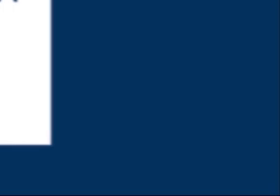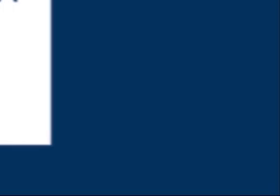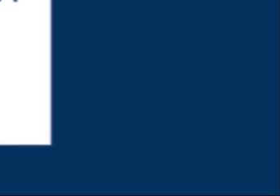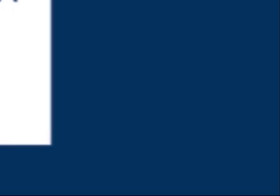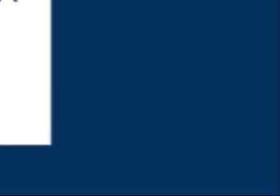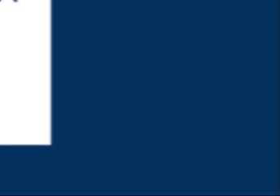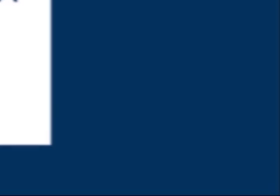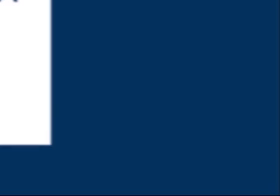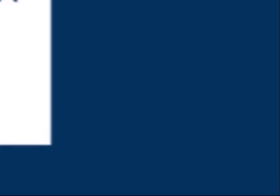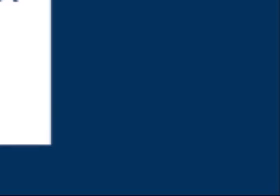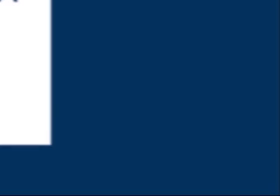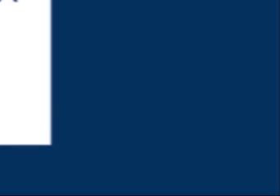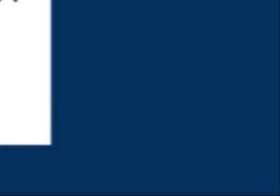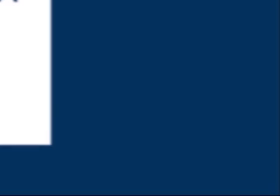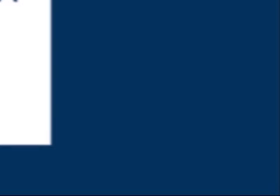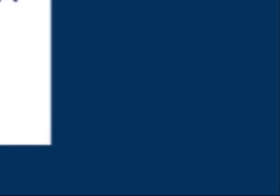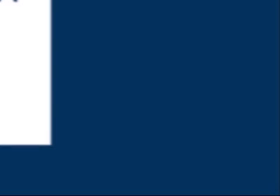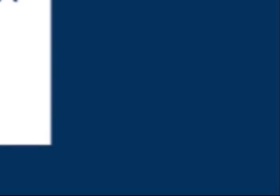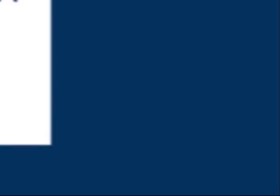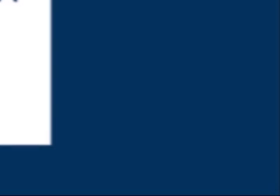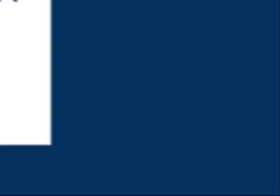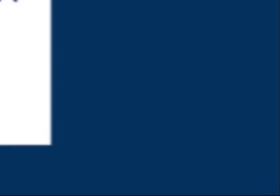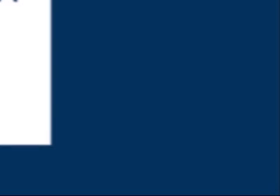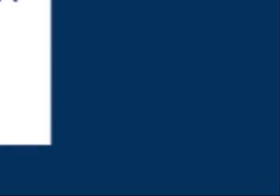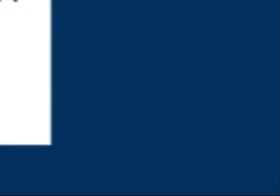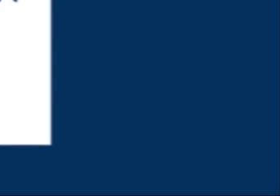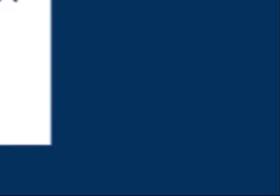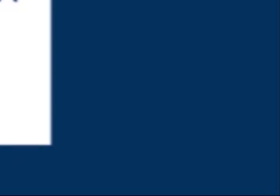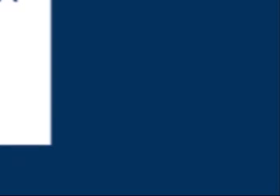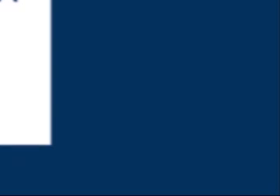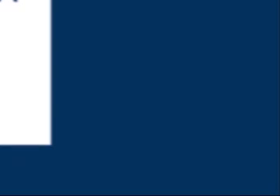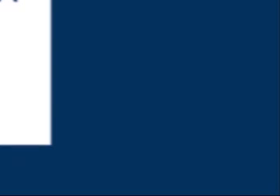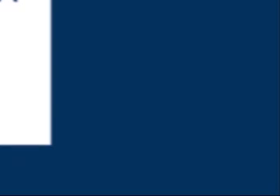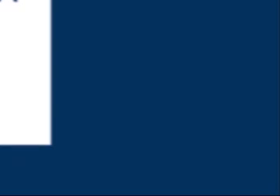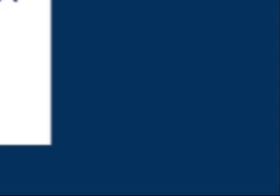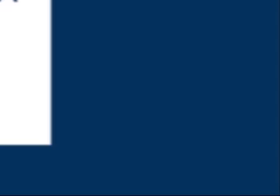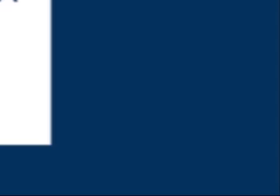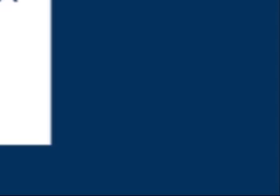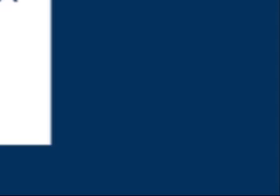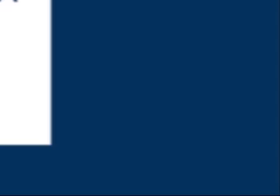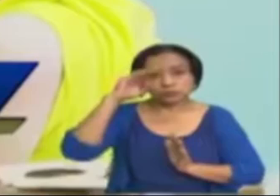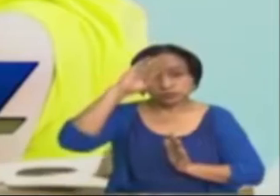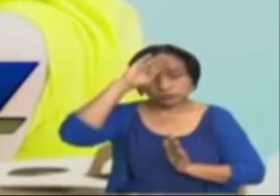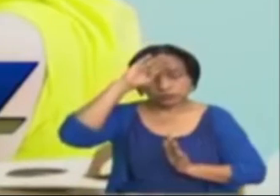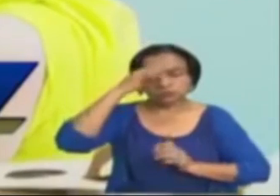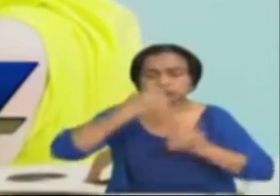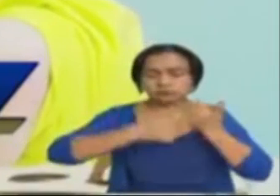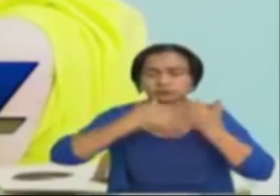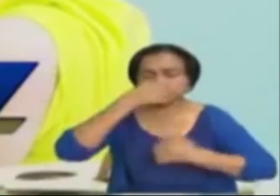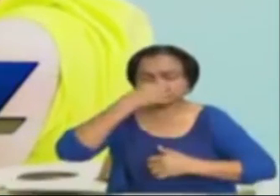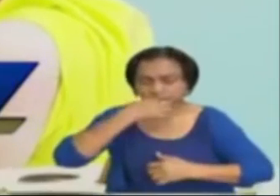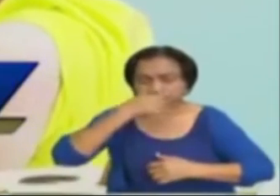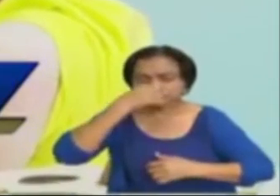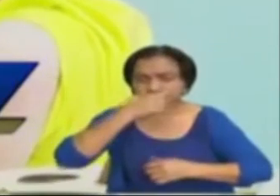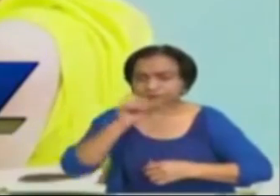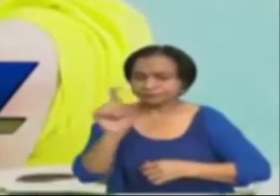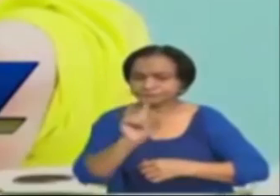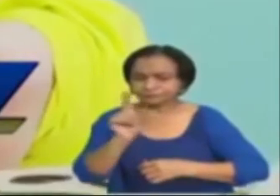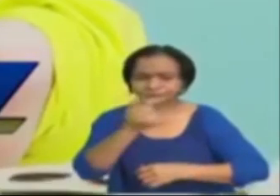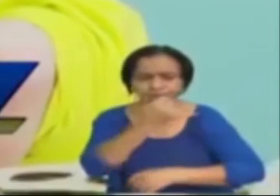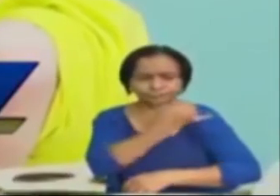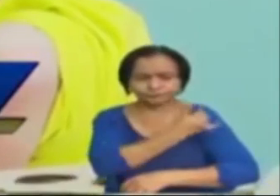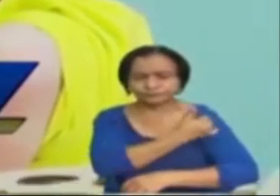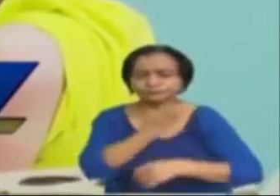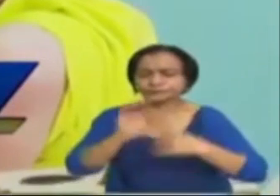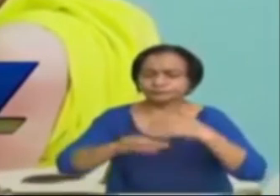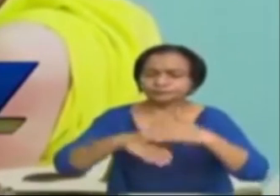quiero agradecer también de manera especial todas las gestiones de la OMS, OPS, de la hermana